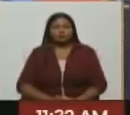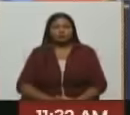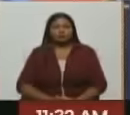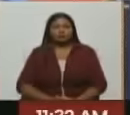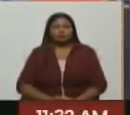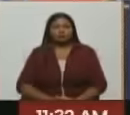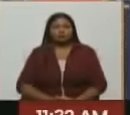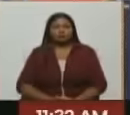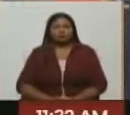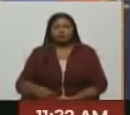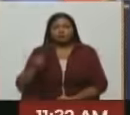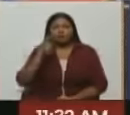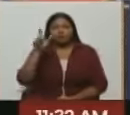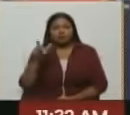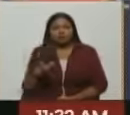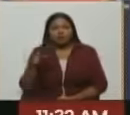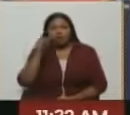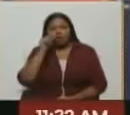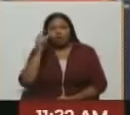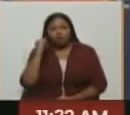los venezolanos y la venezolana.